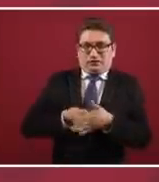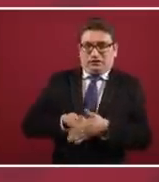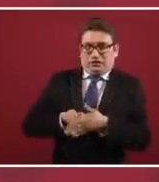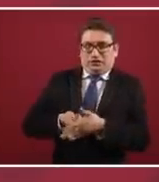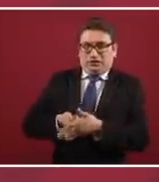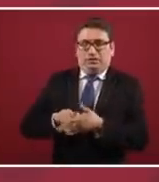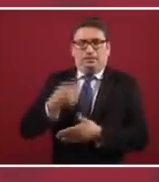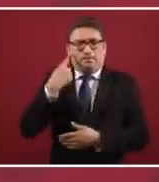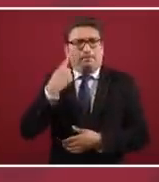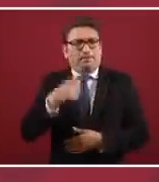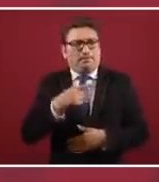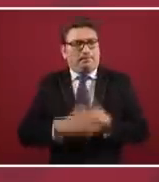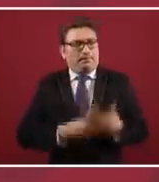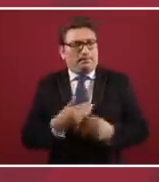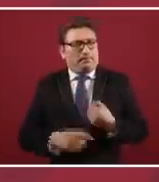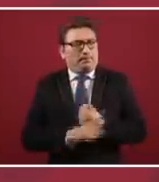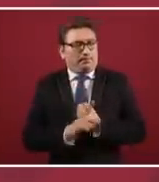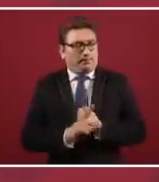Imagínense,